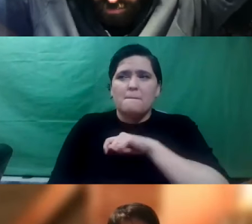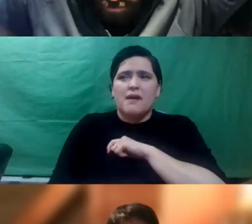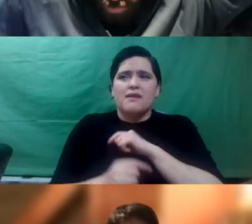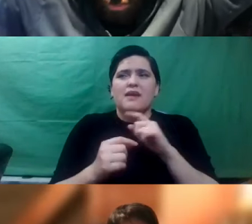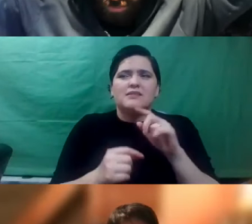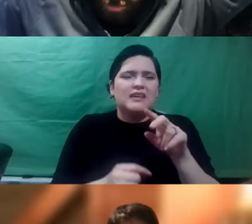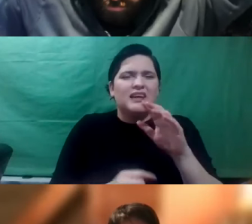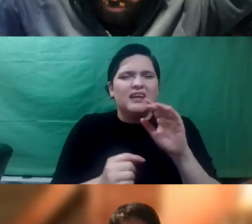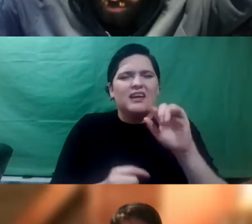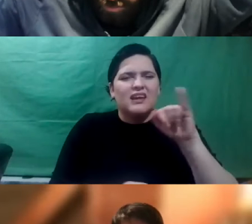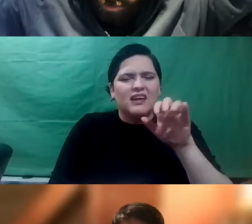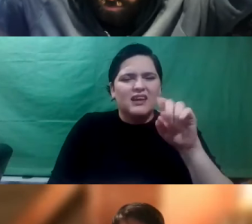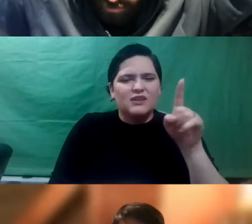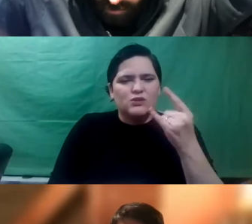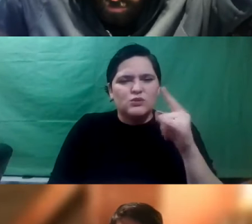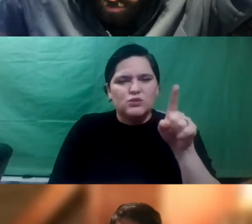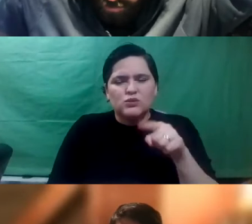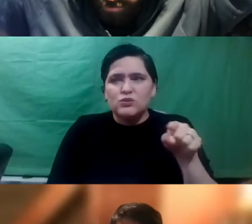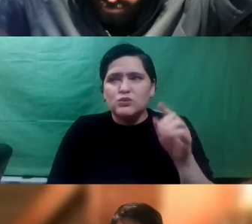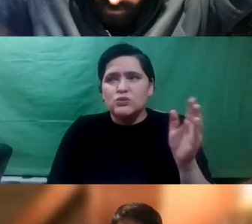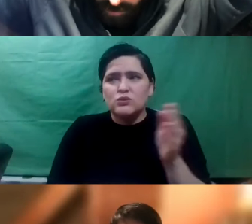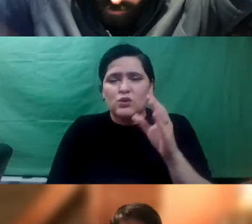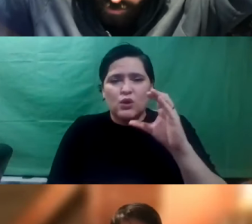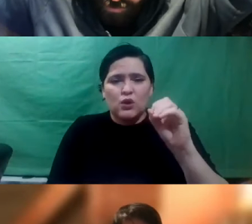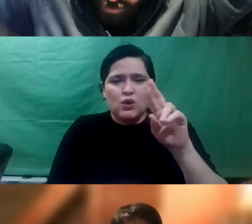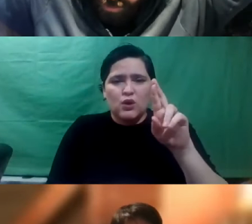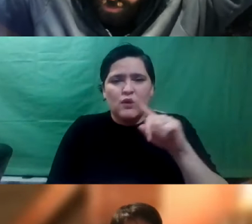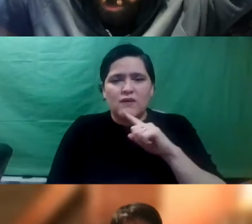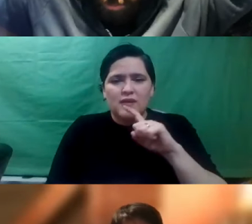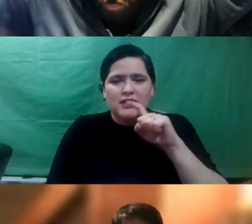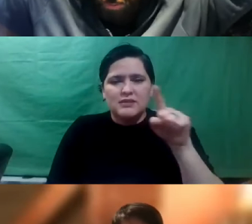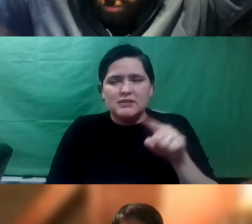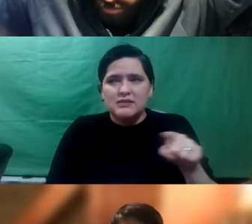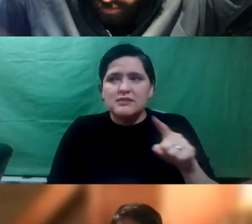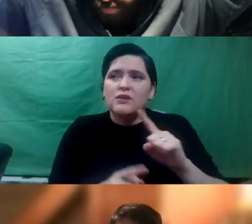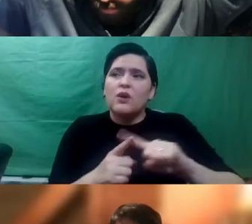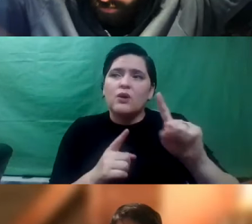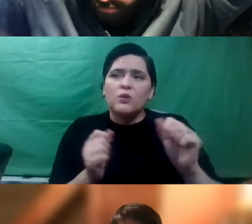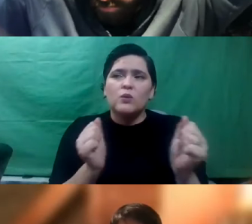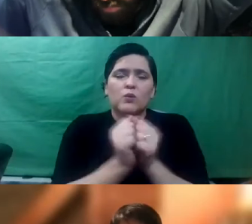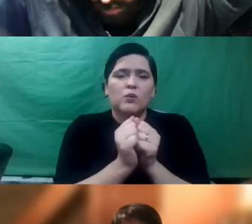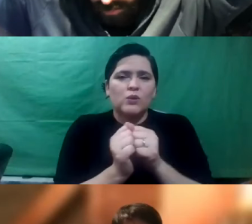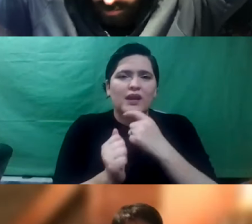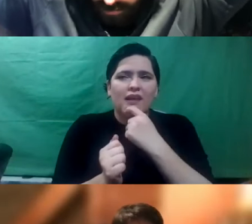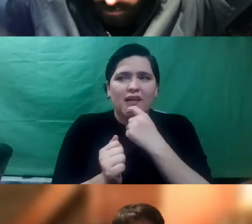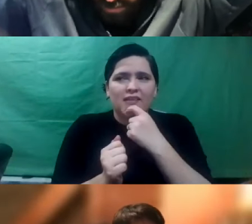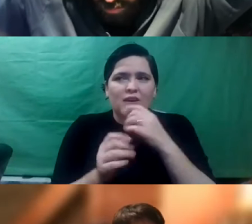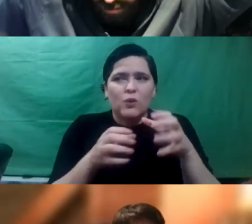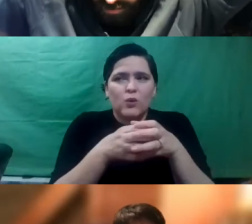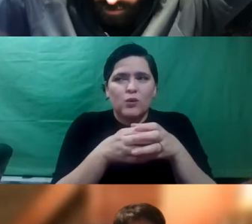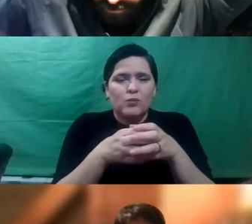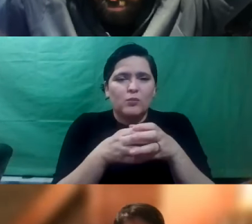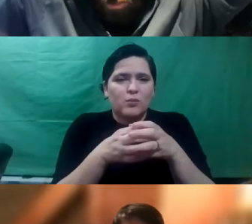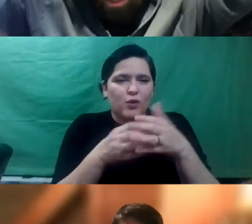Jiménez, Borja Camino Puentes, que es la gente que trabaja principalmente con Marilyn, en el Reino Unido, al grupo de psicodélicos también